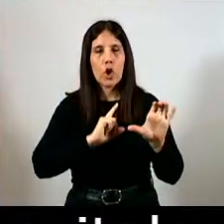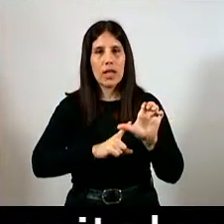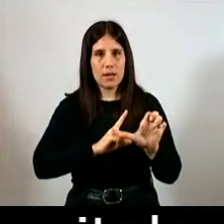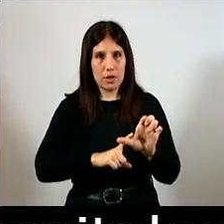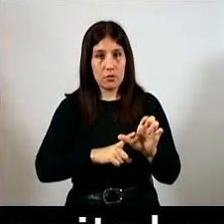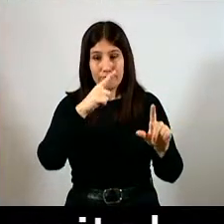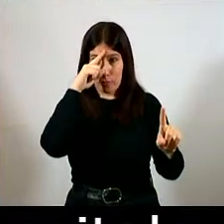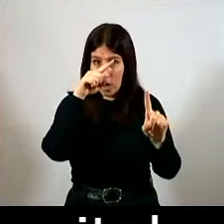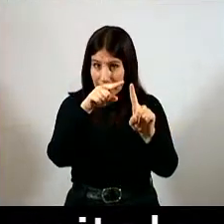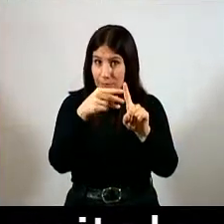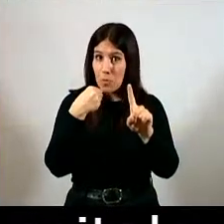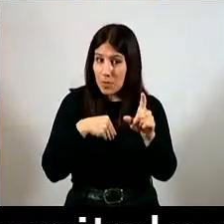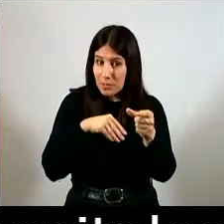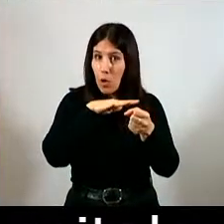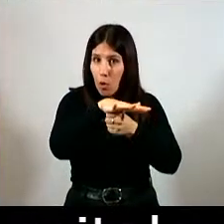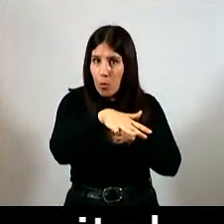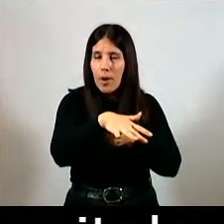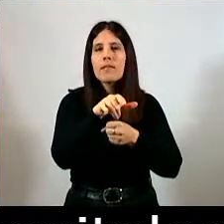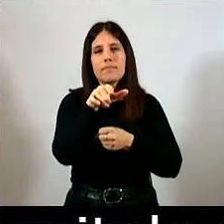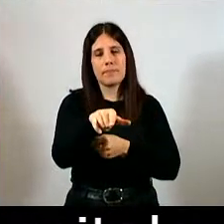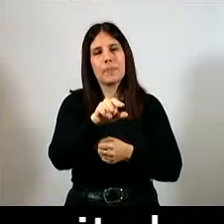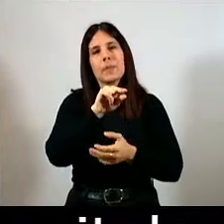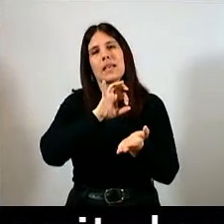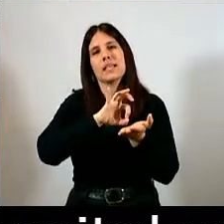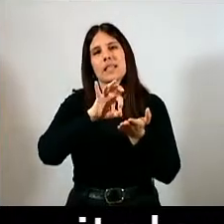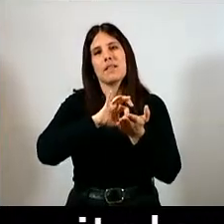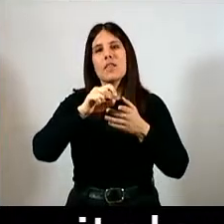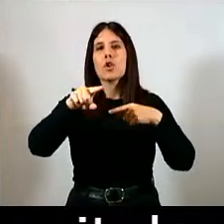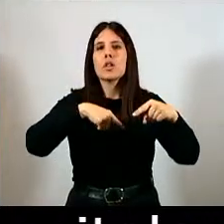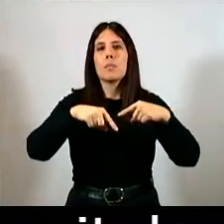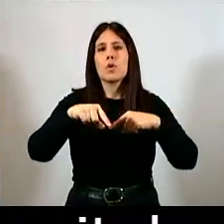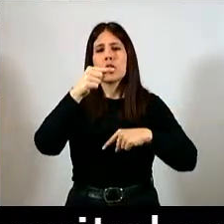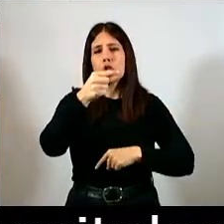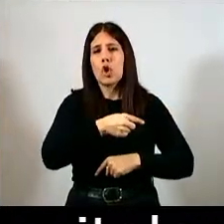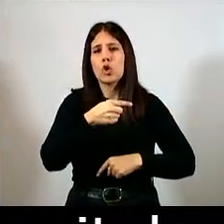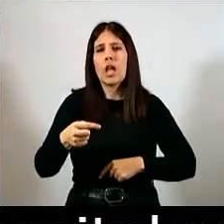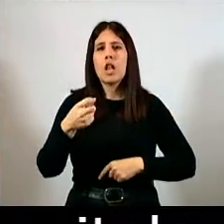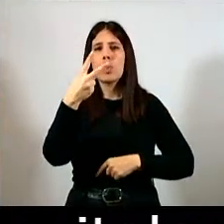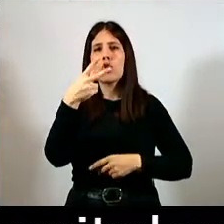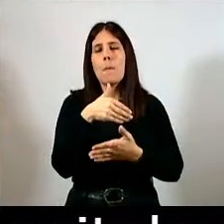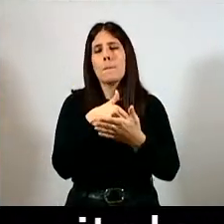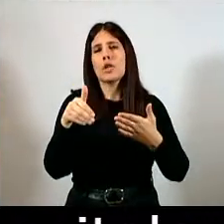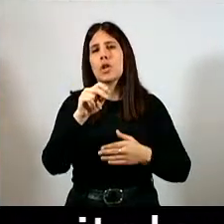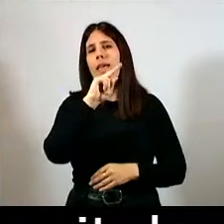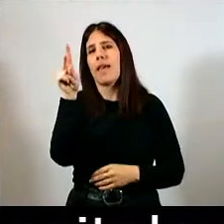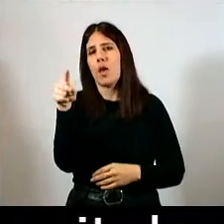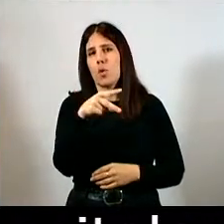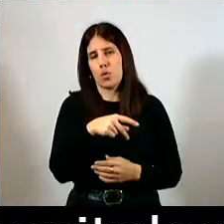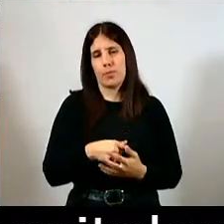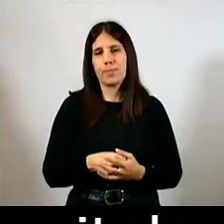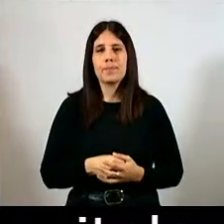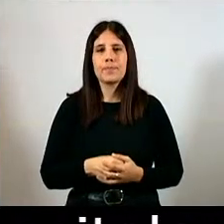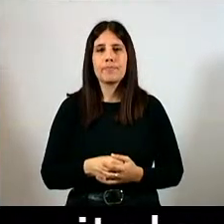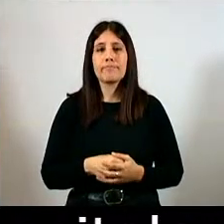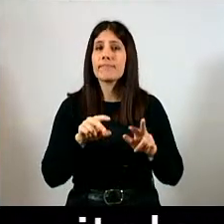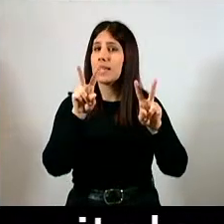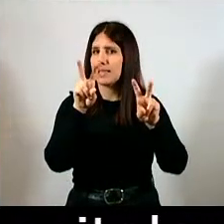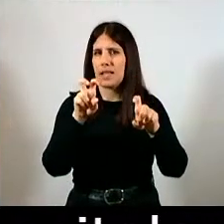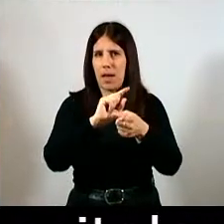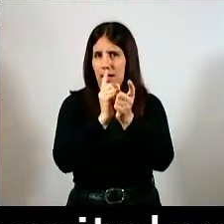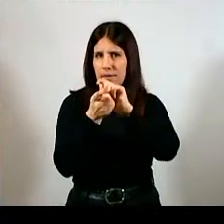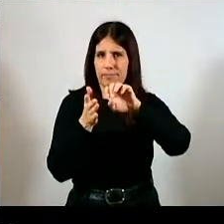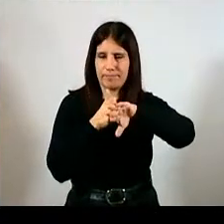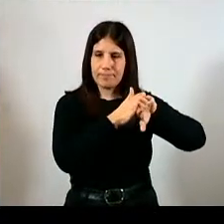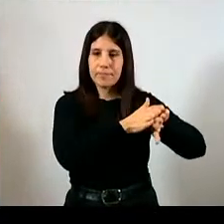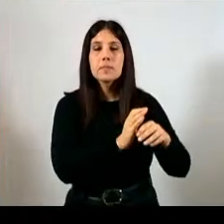y logística cuyo presupuesto de licitación es algo más de 2 millones de euros. Cambiamos de asunto. En el